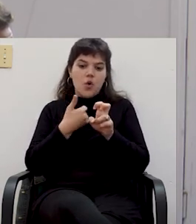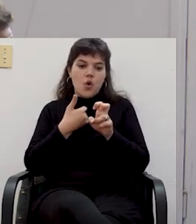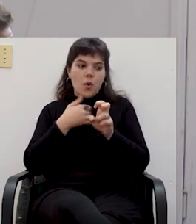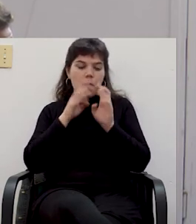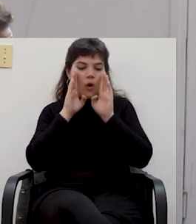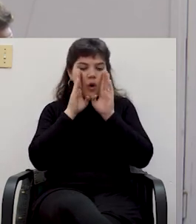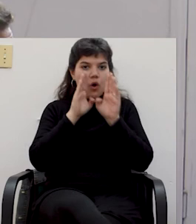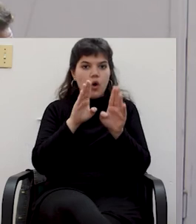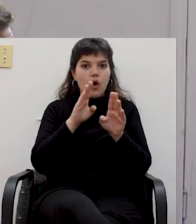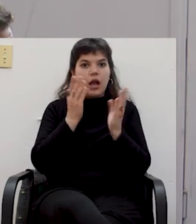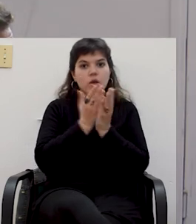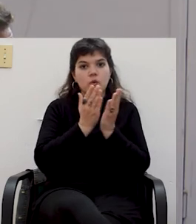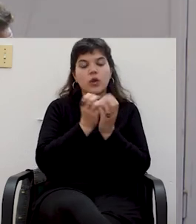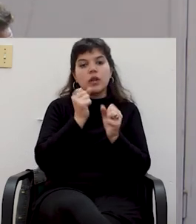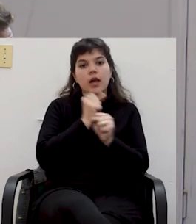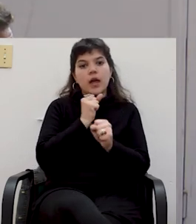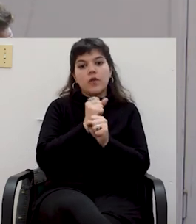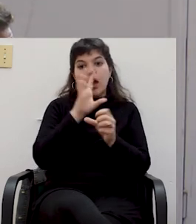trabajo en el ISEF,